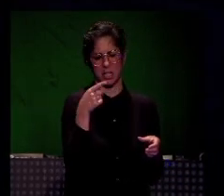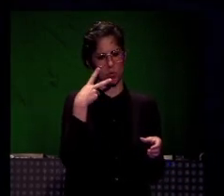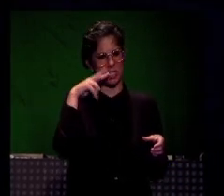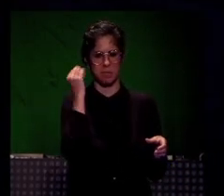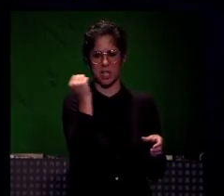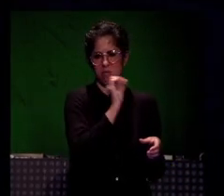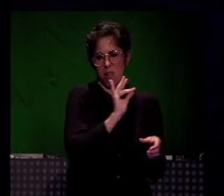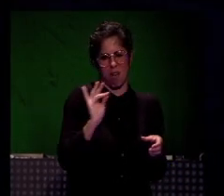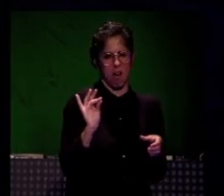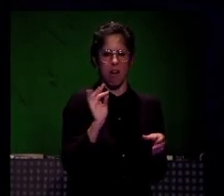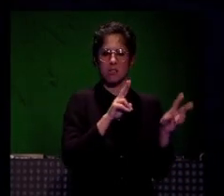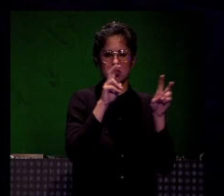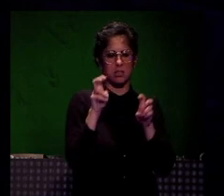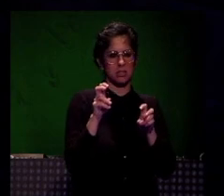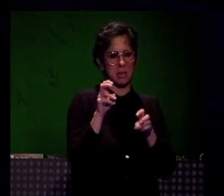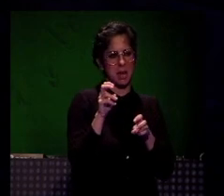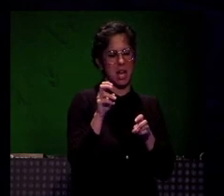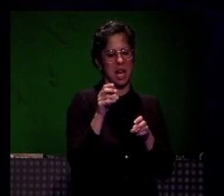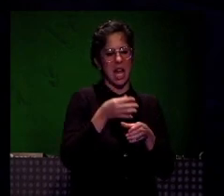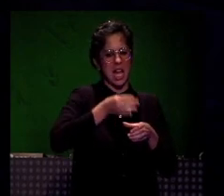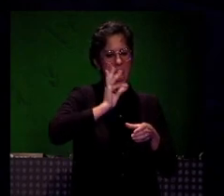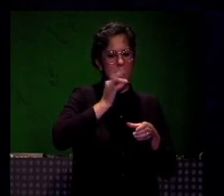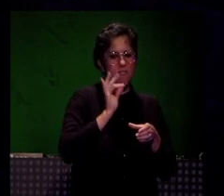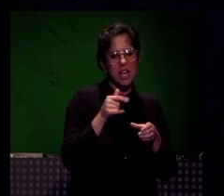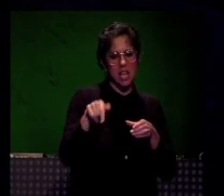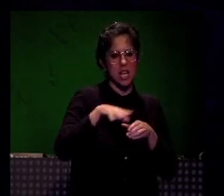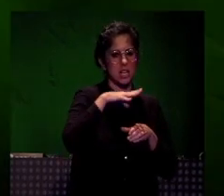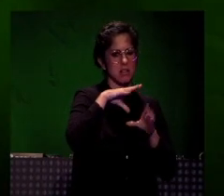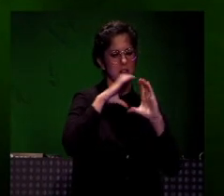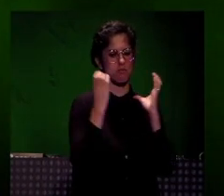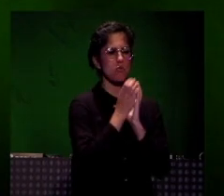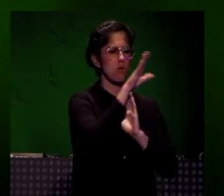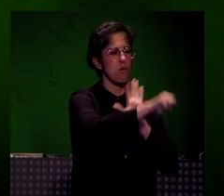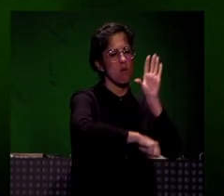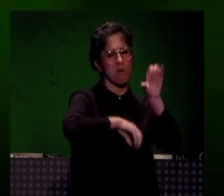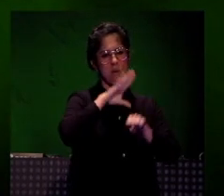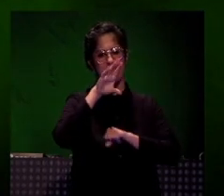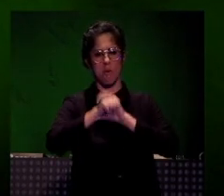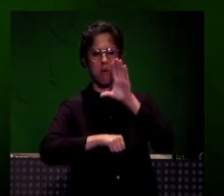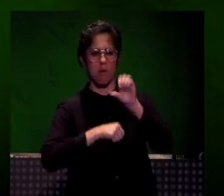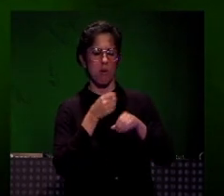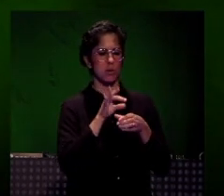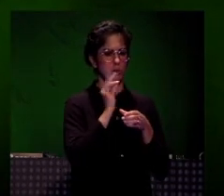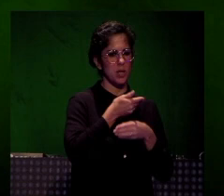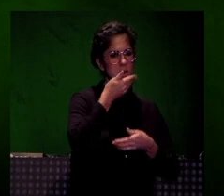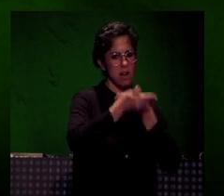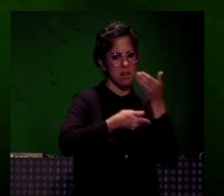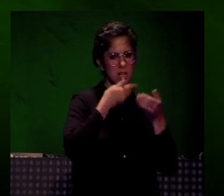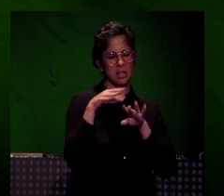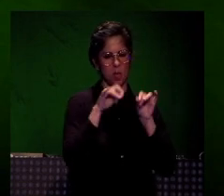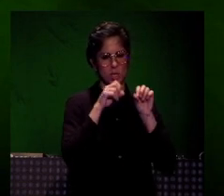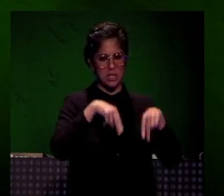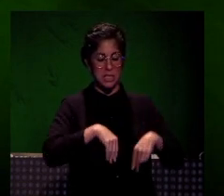de por aquí y por allá se lo toma caliente se lo toma amargo también me encantan los perros